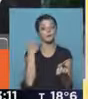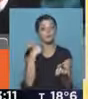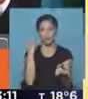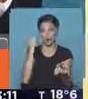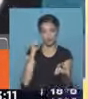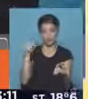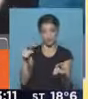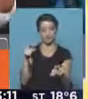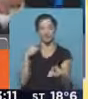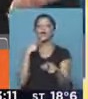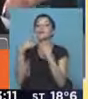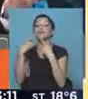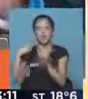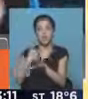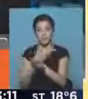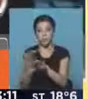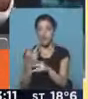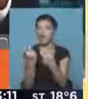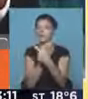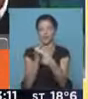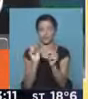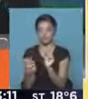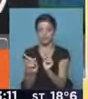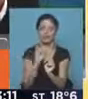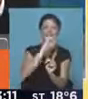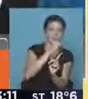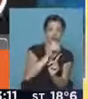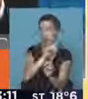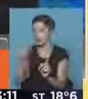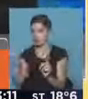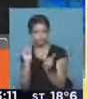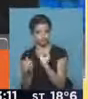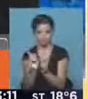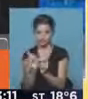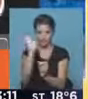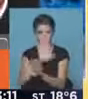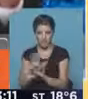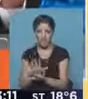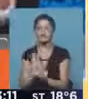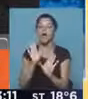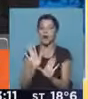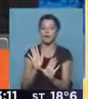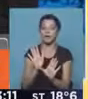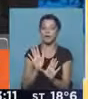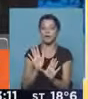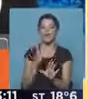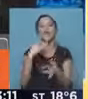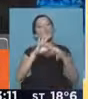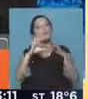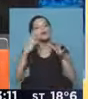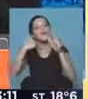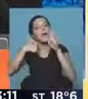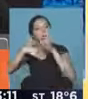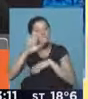una alternativa binaria, sí o no, digamos, ¿no? La democracia representativa, en cambio, permite construcciones más matizadas, complejas y tal vez